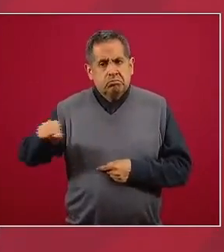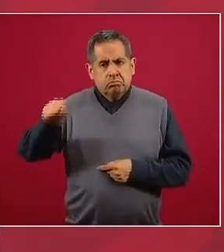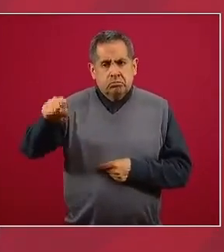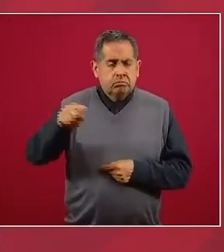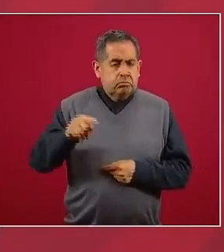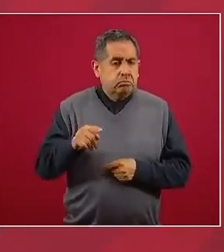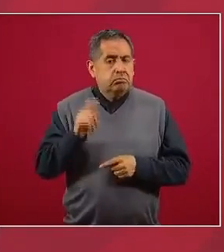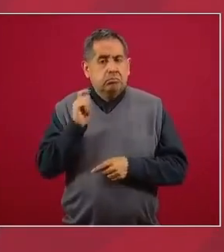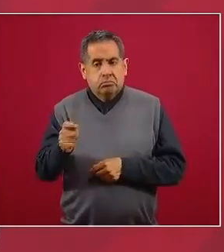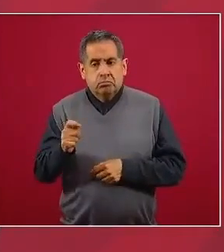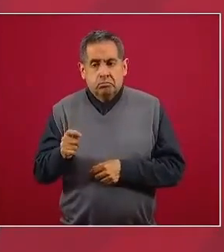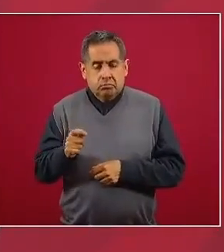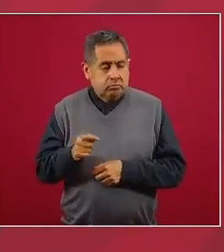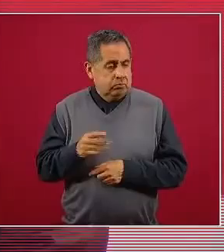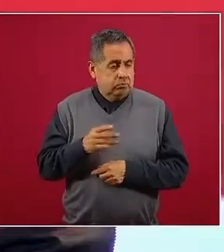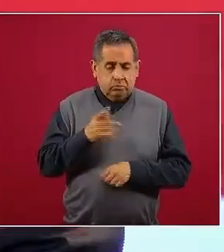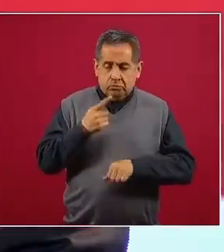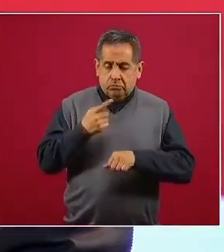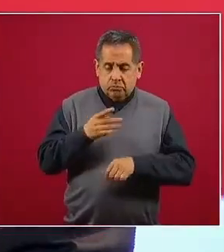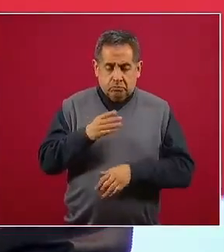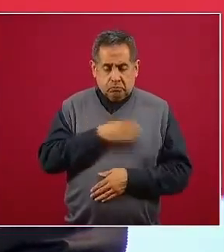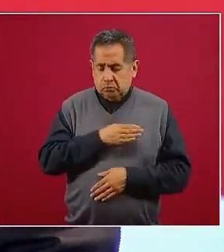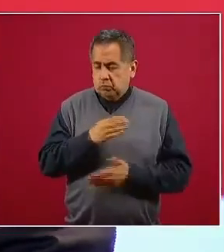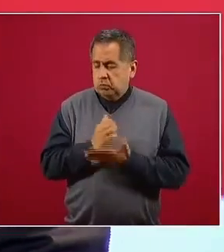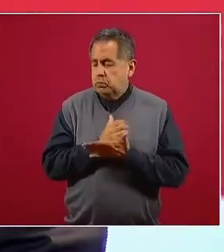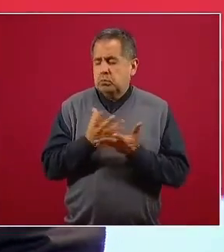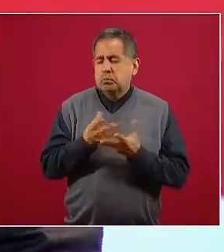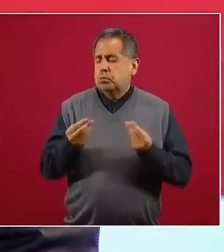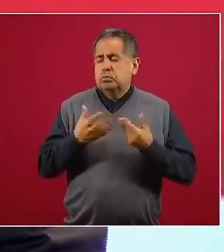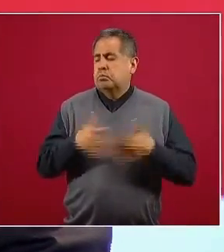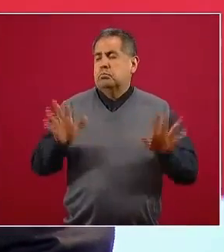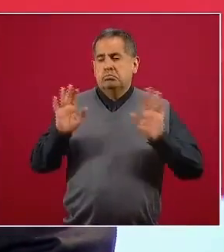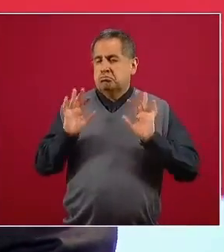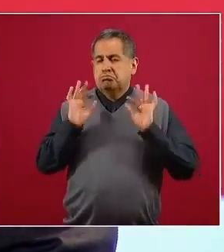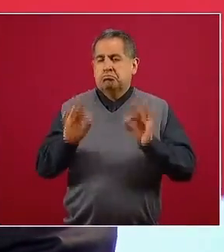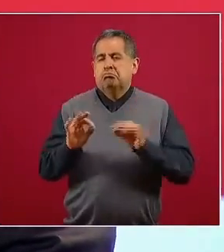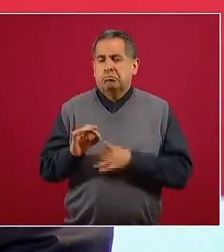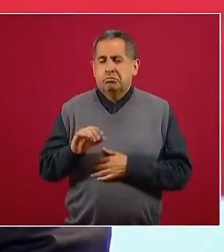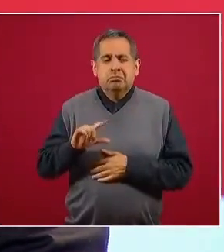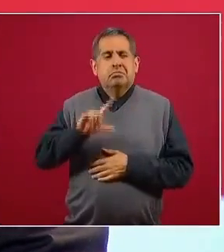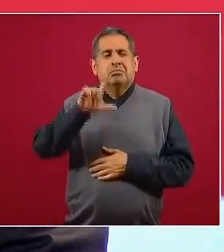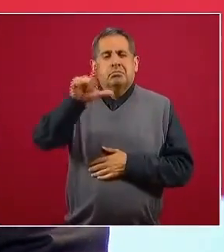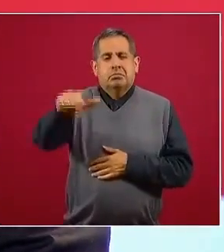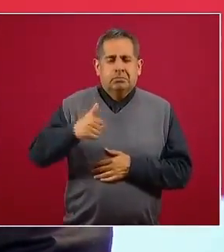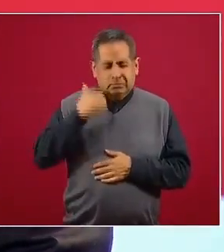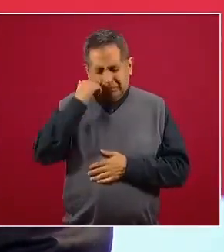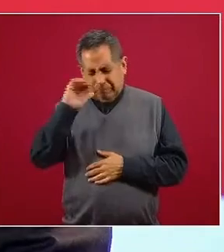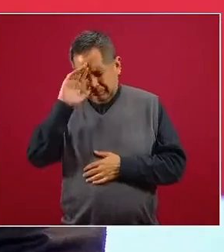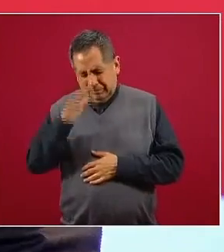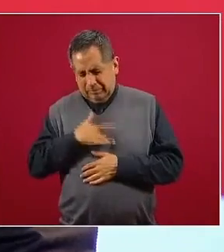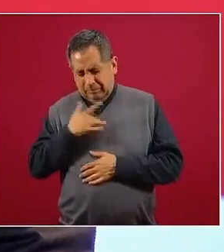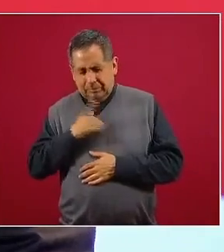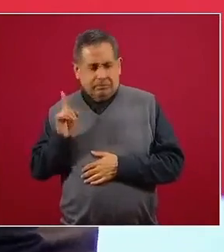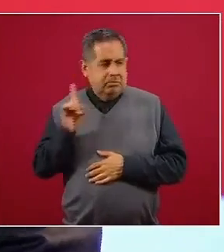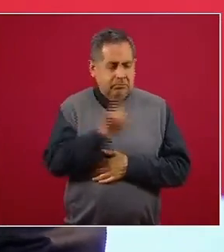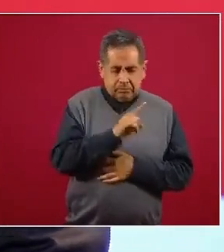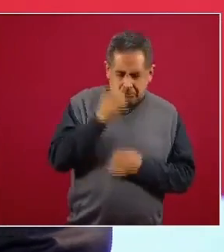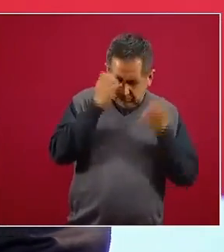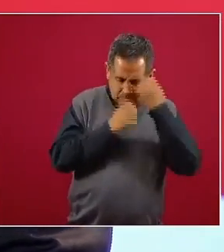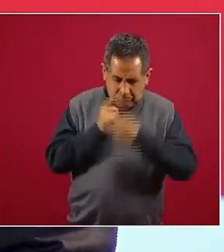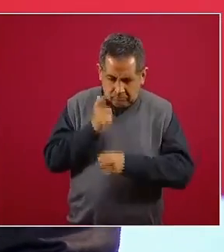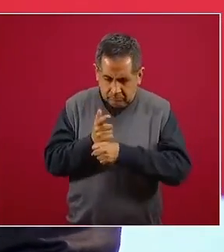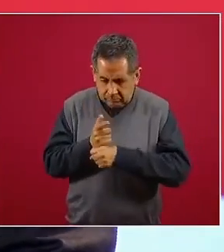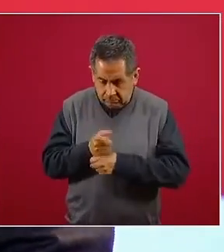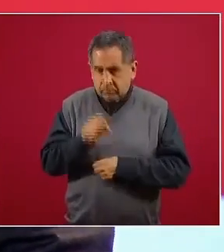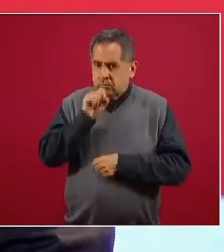que una vez se han dado de alta, cuando regresan al hospital por algún síntoma que sugiere ser COVID, se les toma una muestra